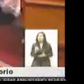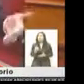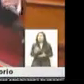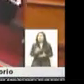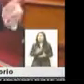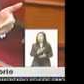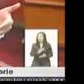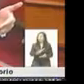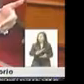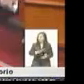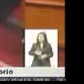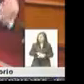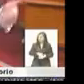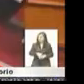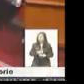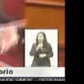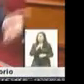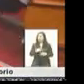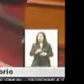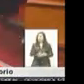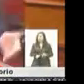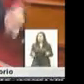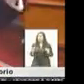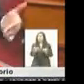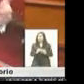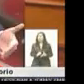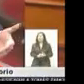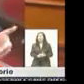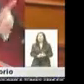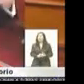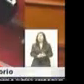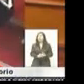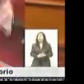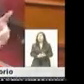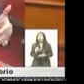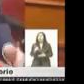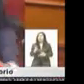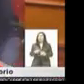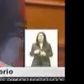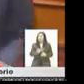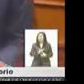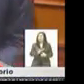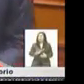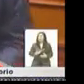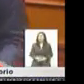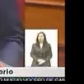por el gobierno de transición y ese procedimiento no será modificado por el actual gobierno.